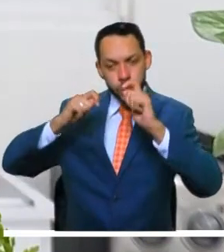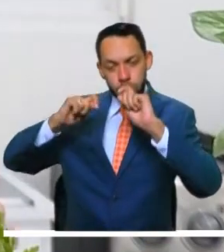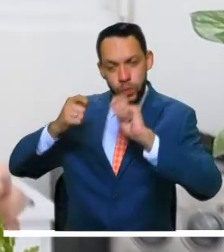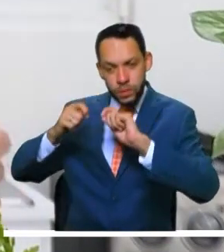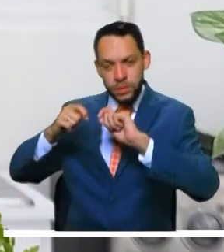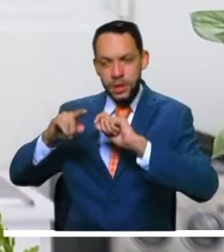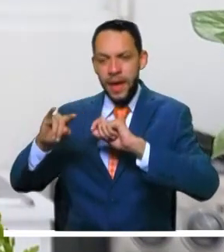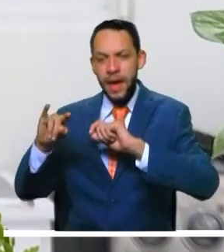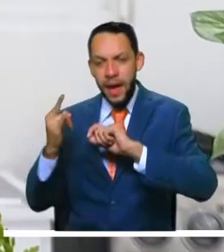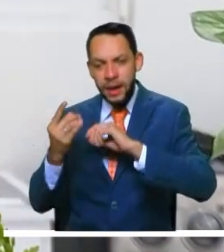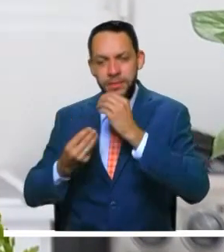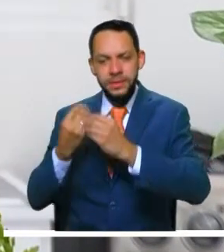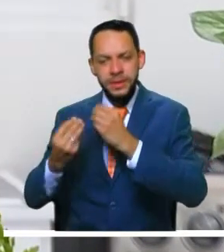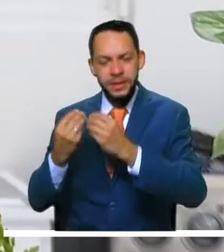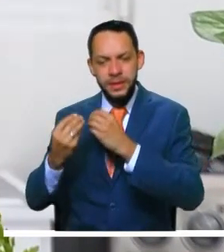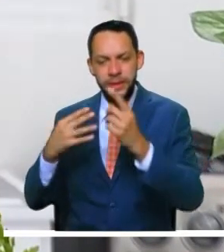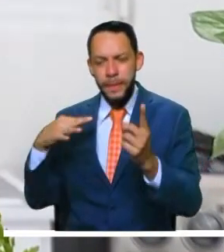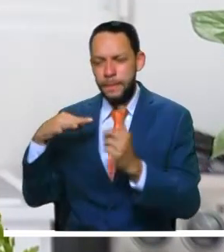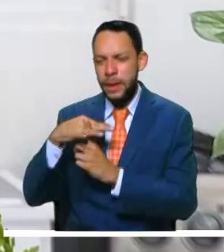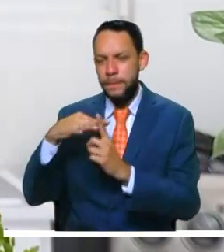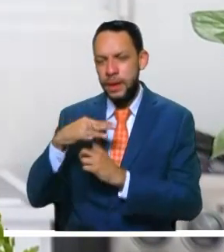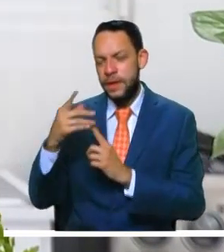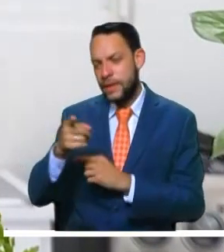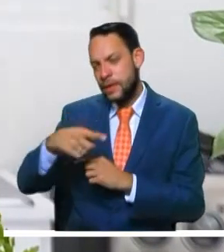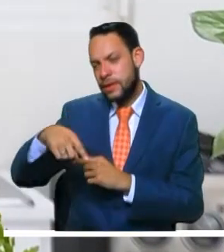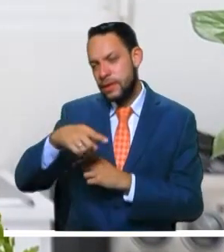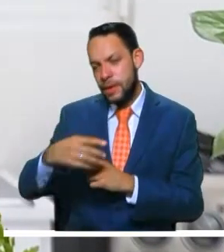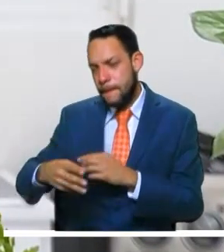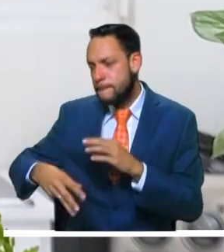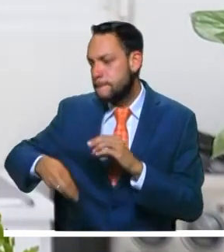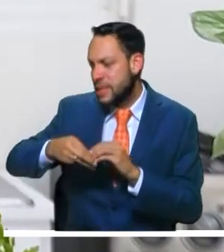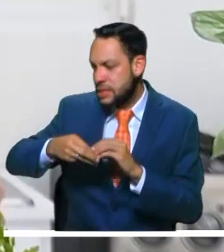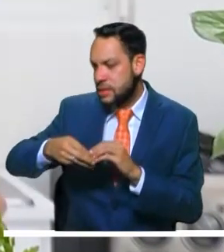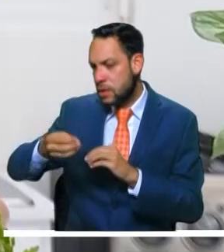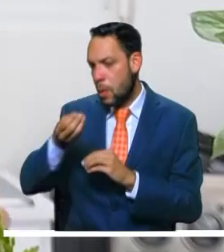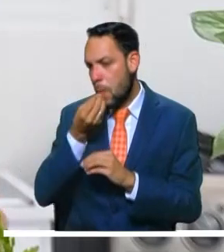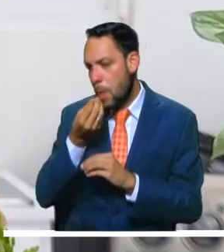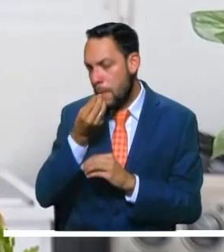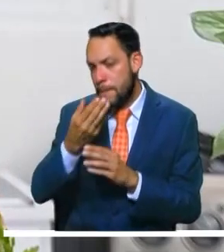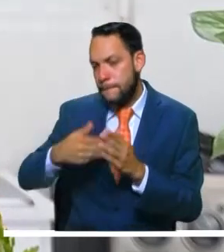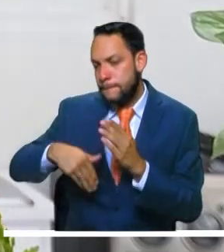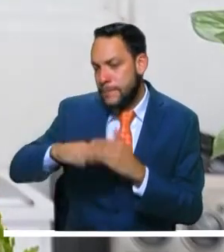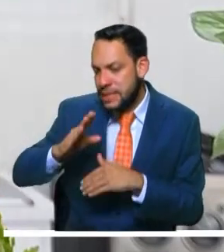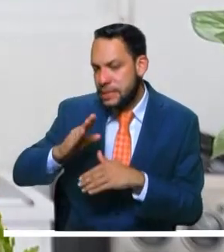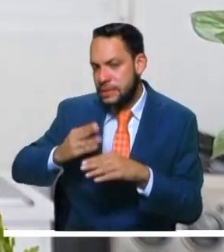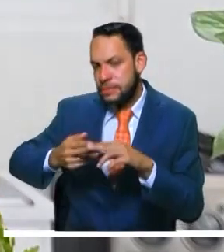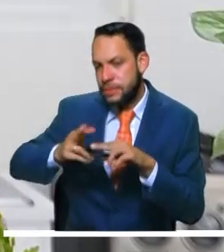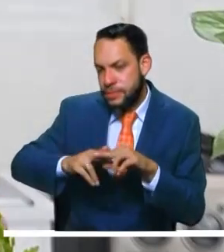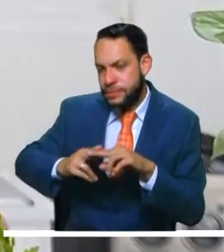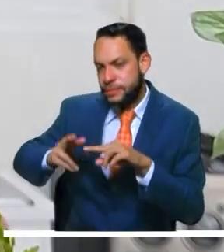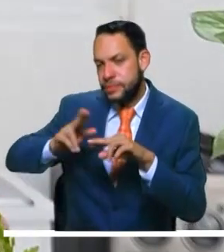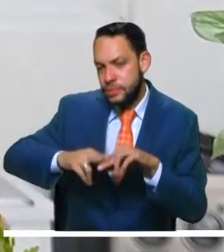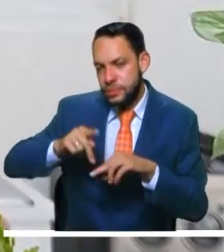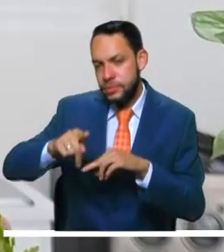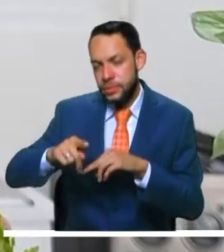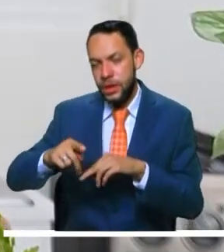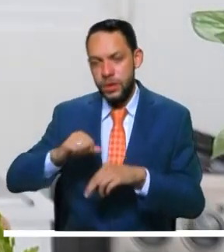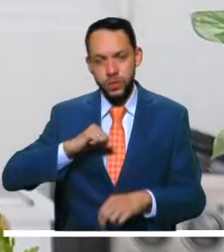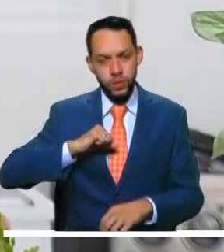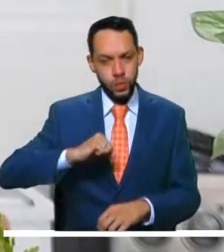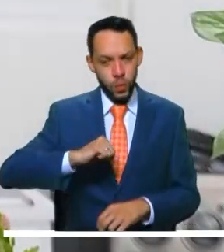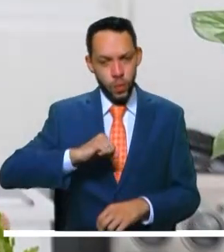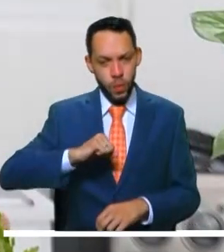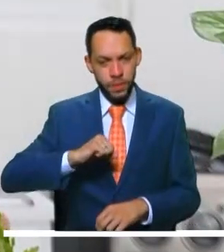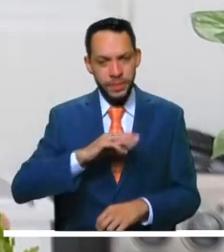sulfitos, ellos a su vez me dicen, coma más, coma más. ¿Ustedes saben por qué cuando ustedes se comen un sancocho les